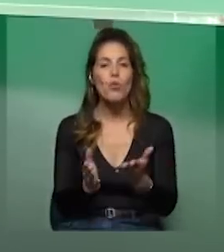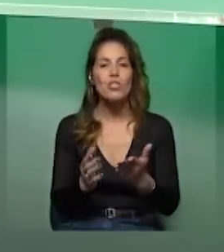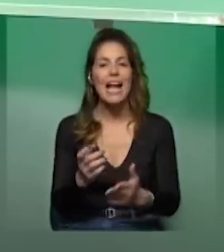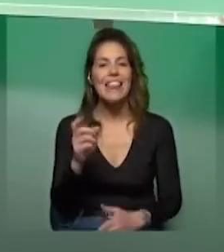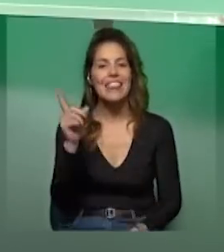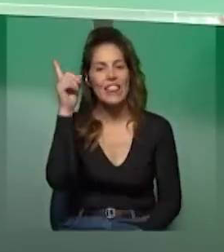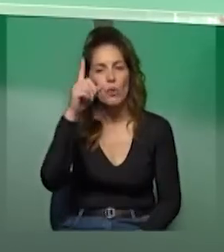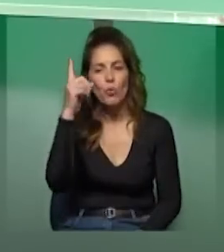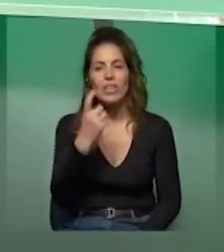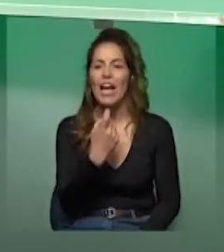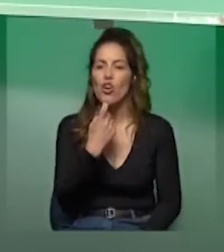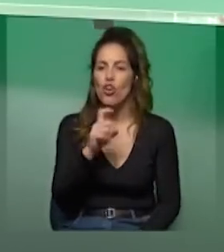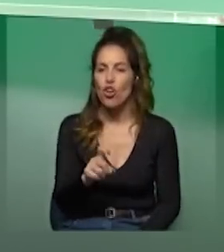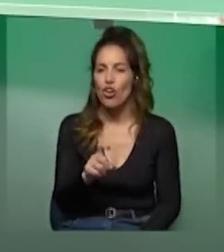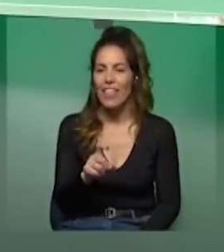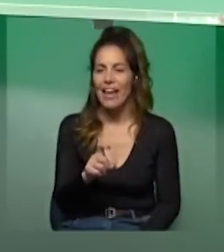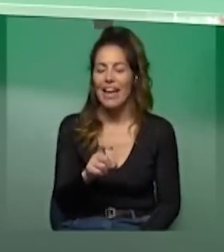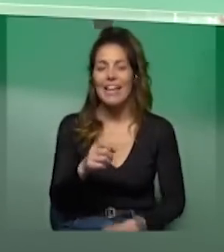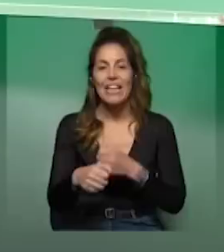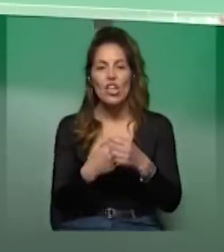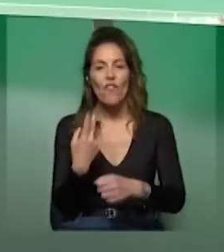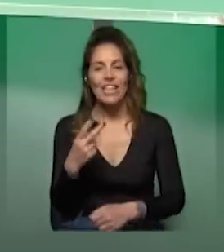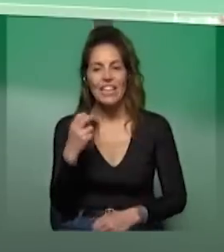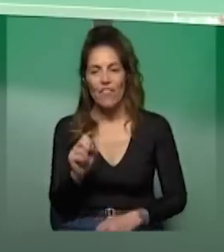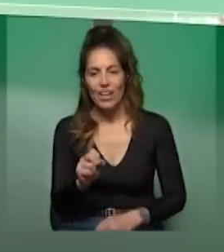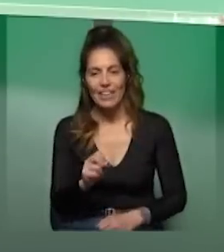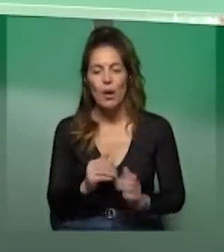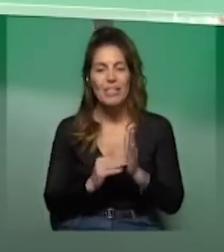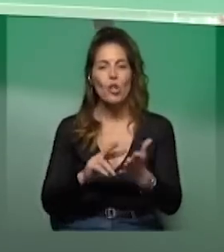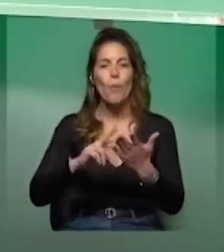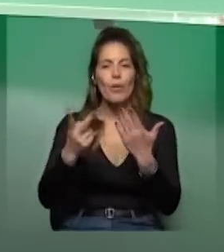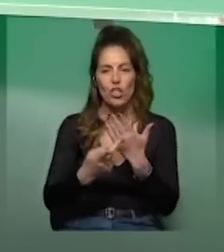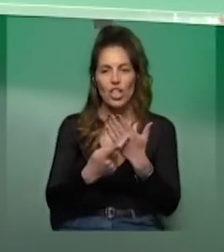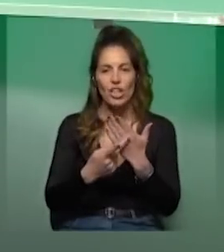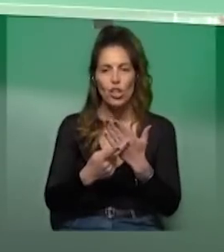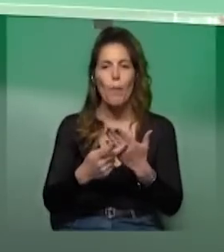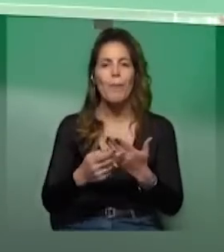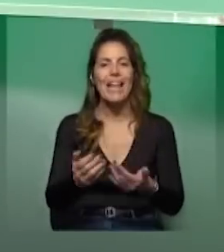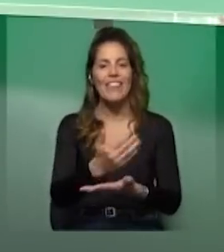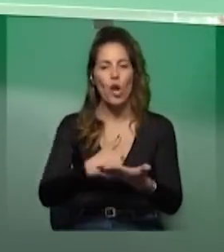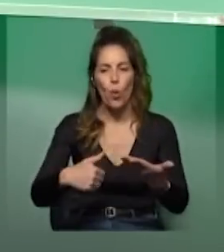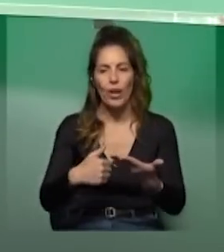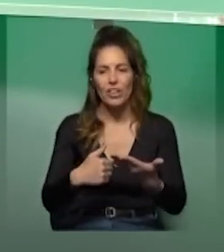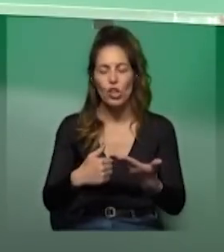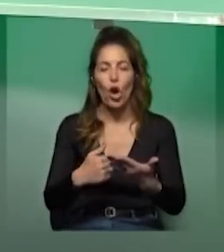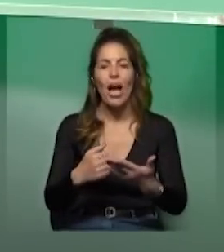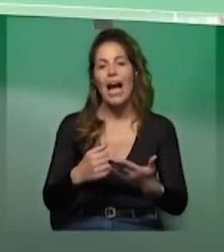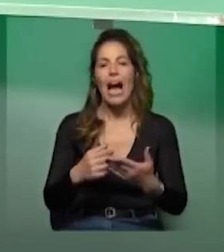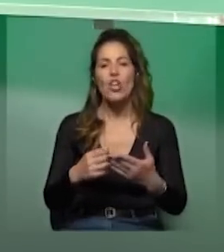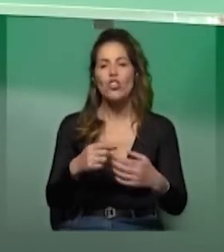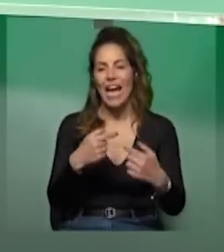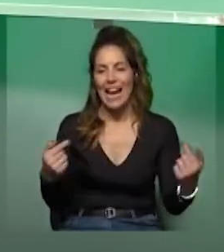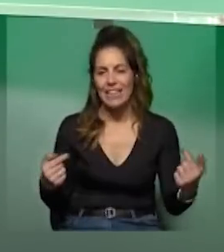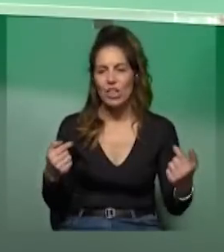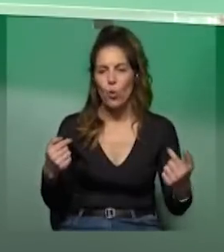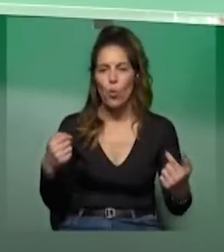marugenia 20 presentó un proyecto de ley para subvencionar los artículos menstruales a mujeres de bajos sectores económicos